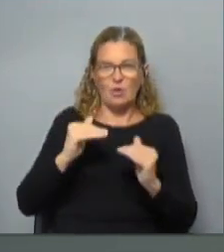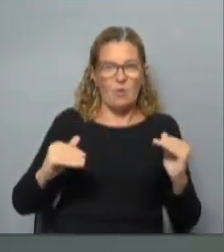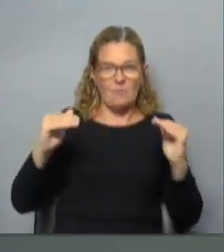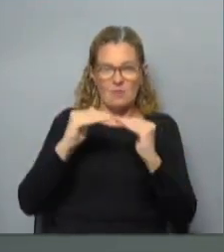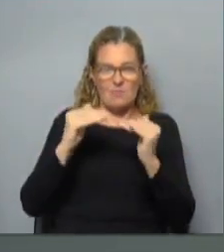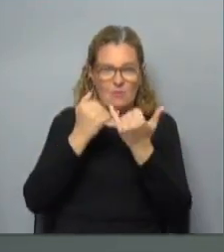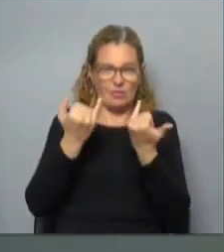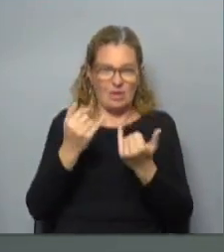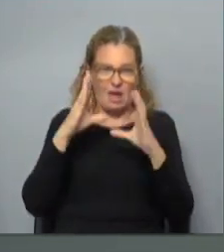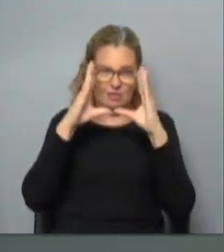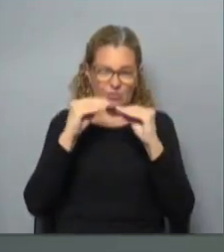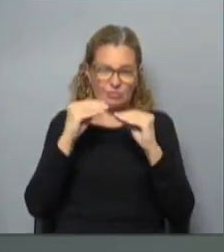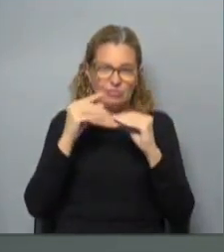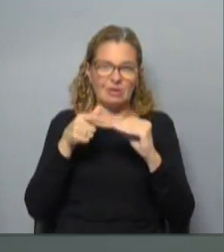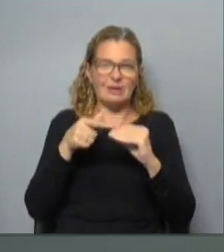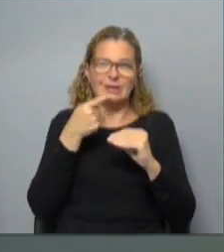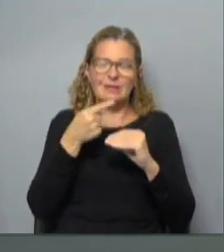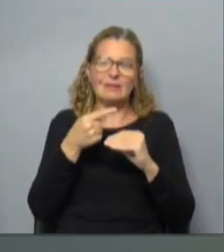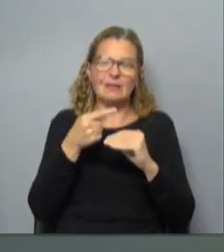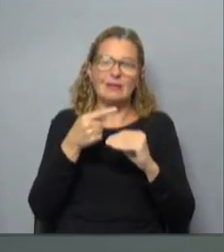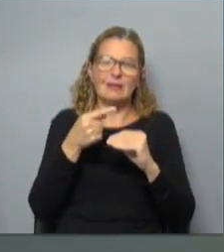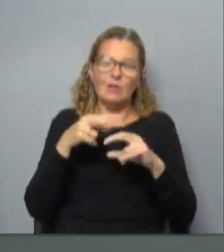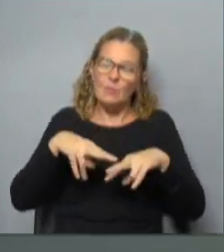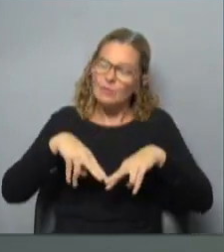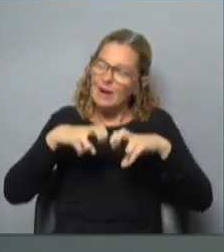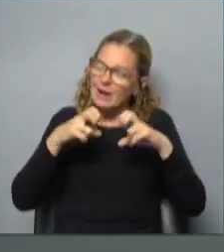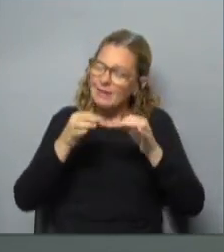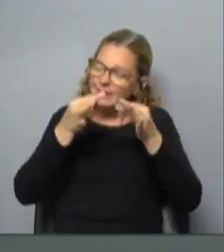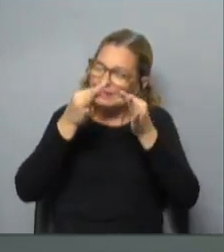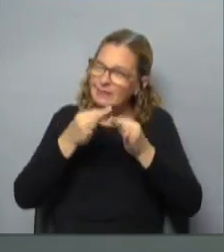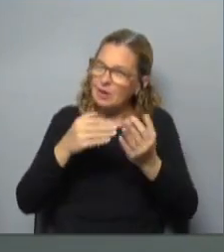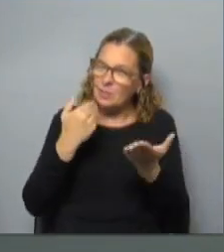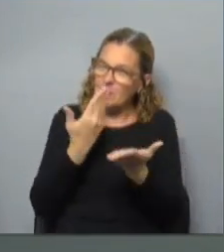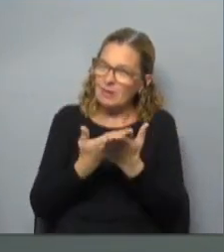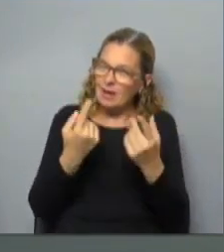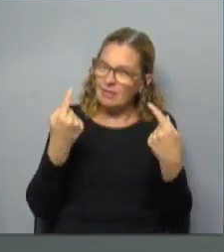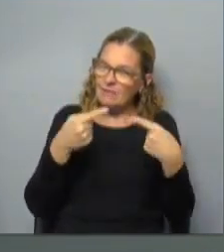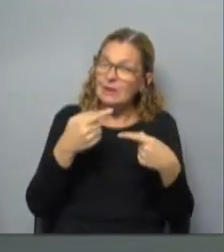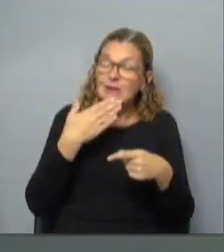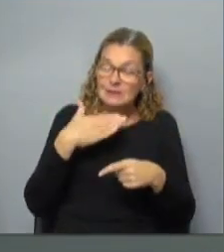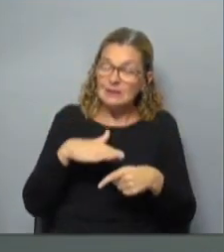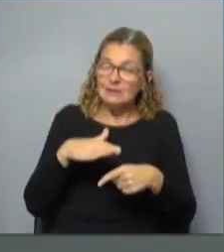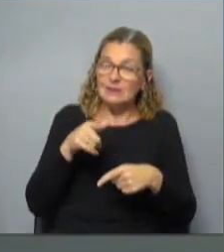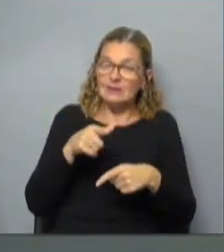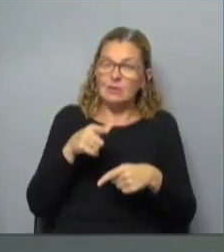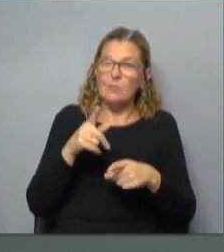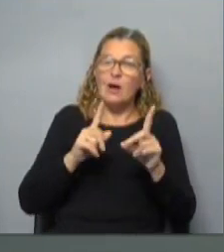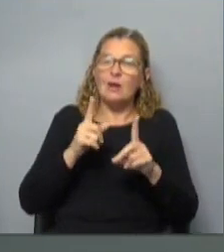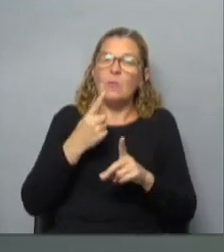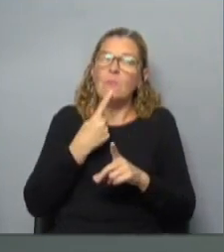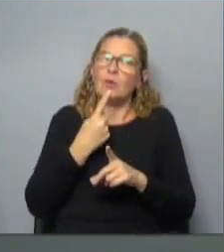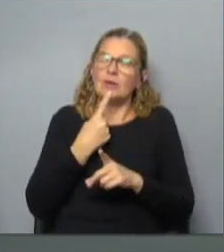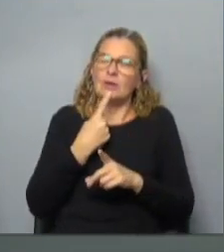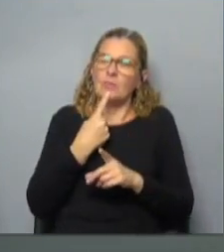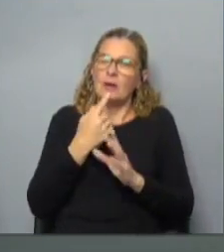sea de día o de noche y considera que debería hacerse un análisis serio para plantear este debate entiende que es una excusa política